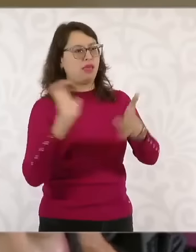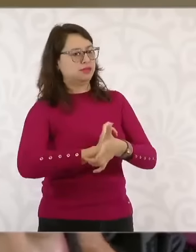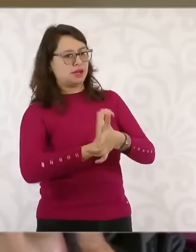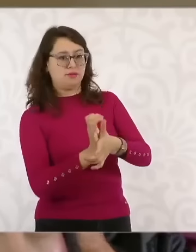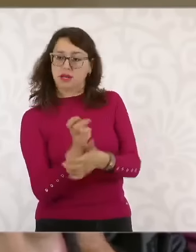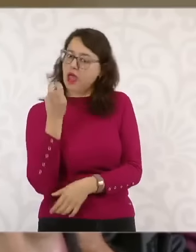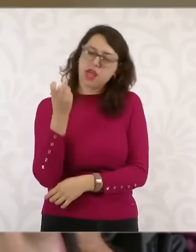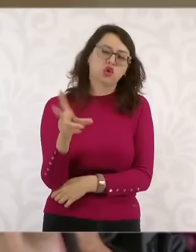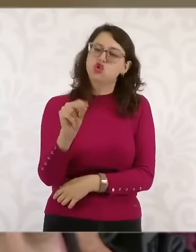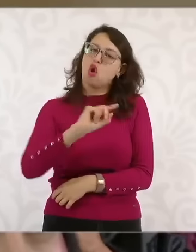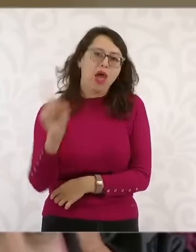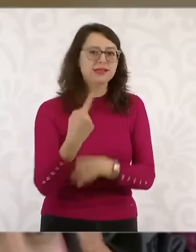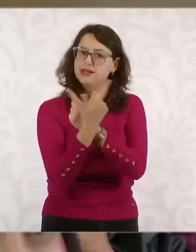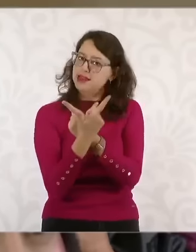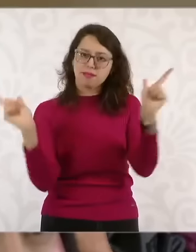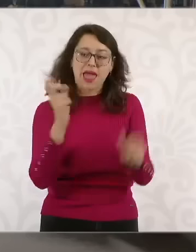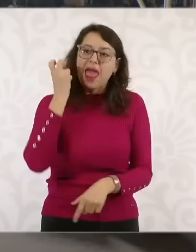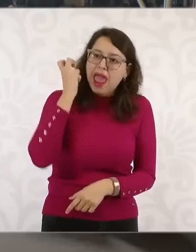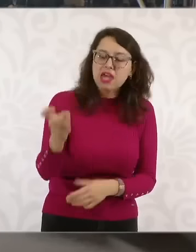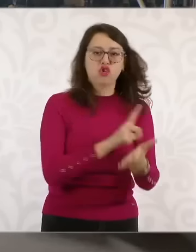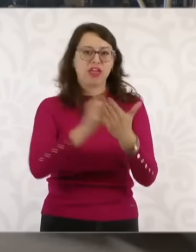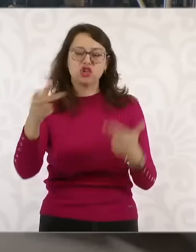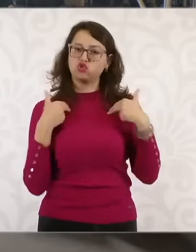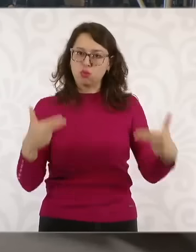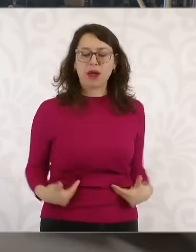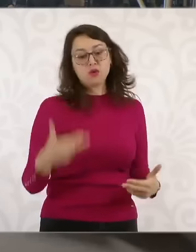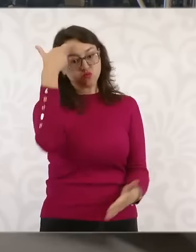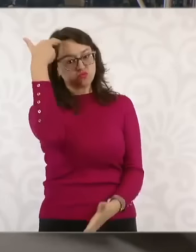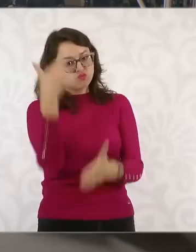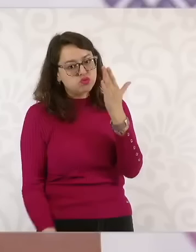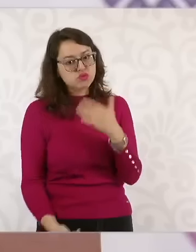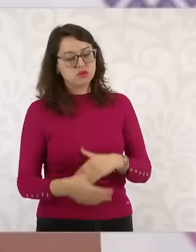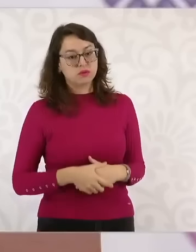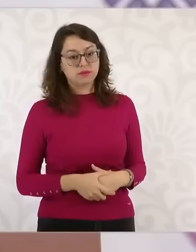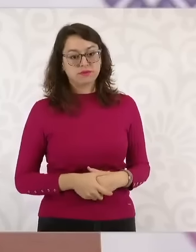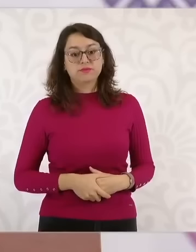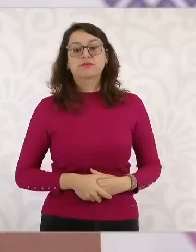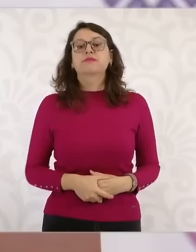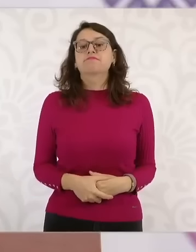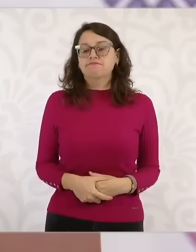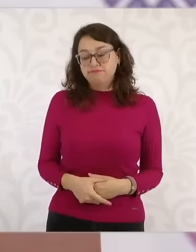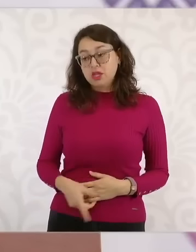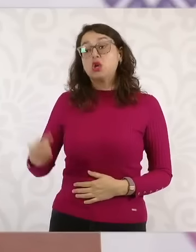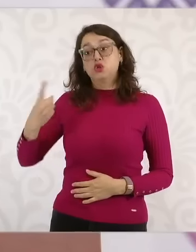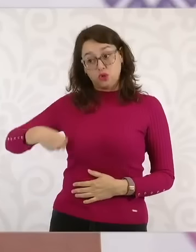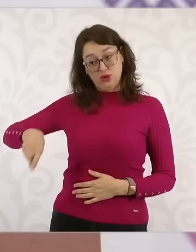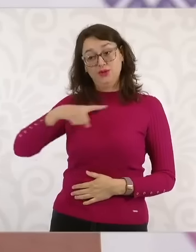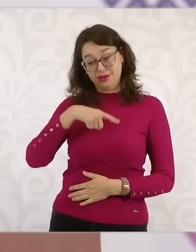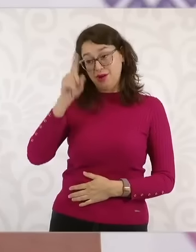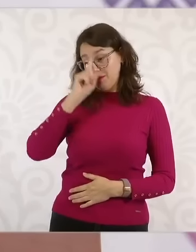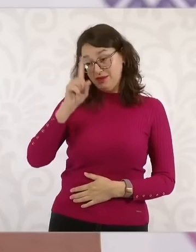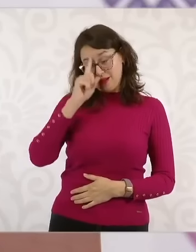es violaciones a derechos humanos. Les recomendamos la sección del detector de mentiras todos los